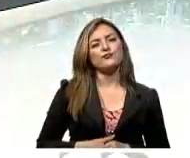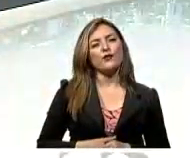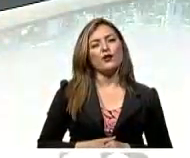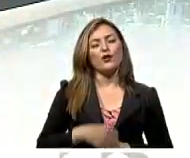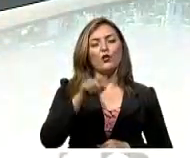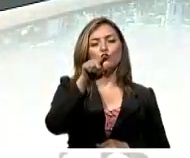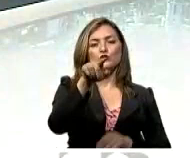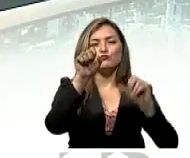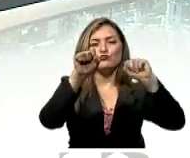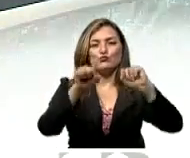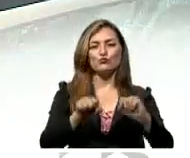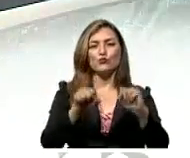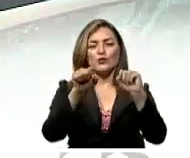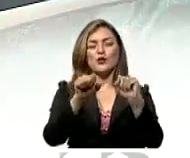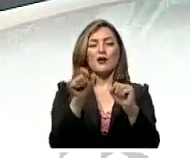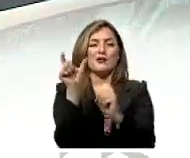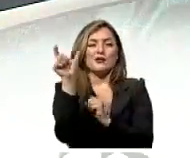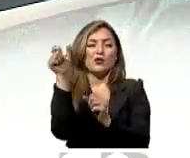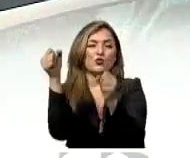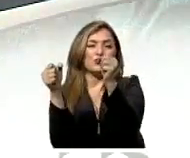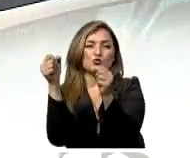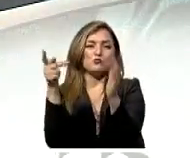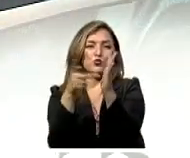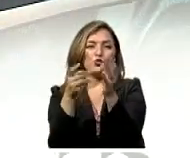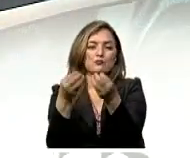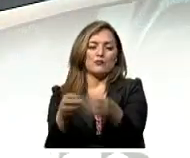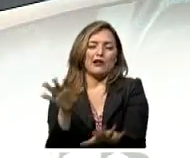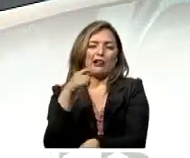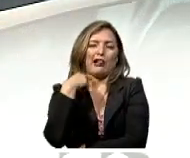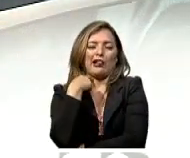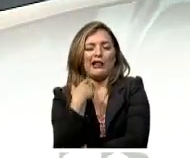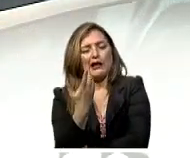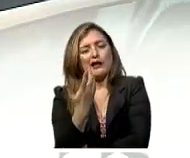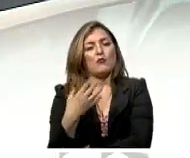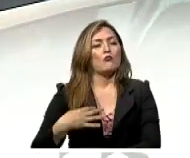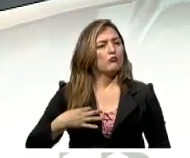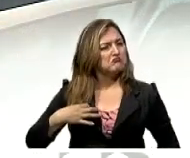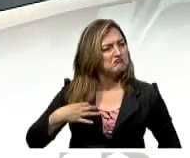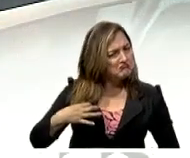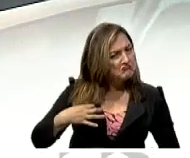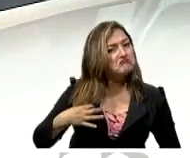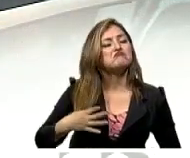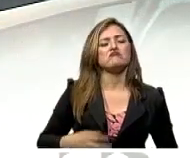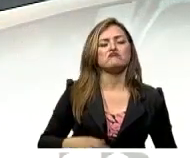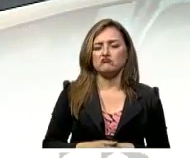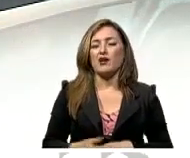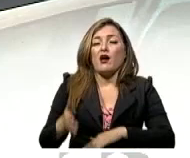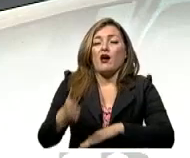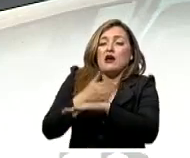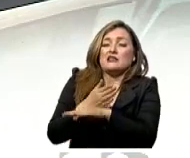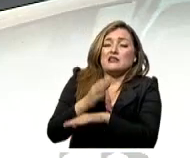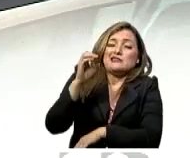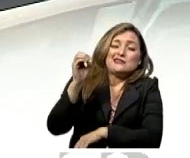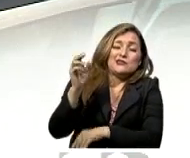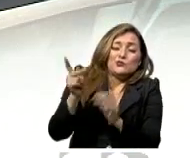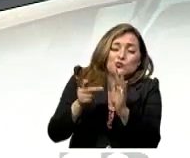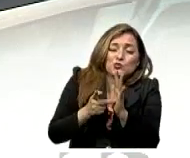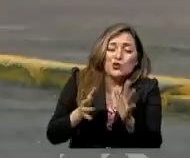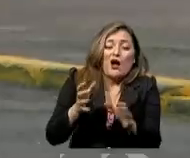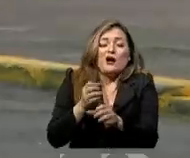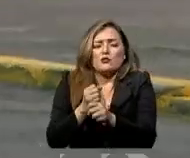Usted puede recuperar los puntos de su licencia de conducir de manera voluntaria y sin necesidad de llegar a cero como antes sucedía.